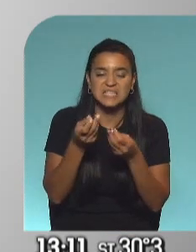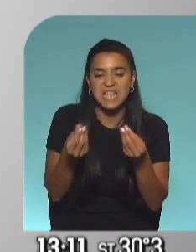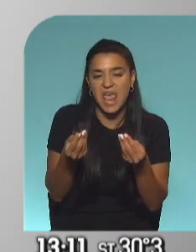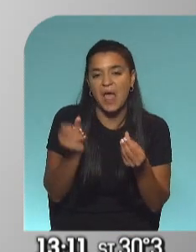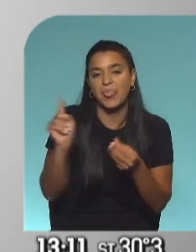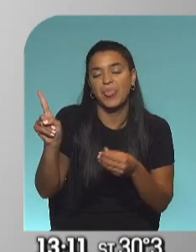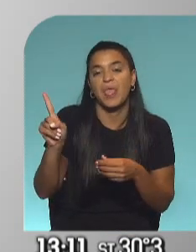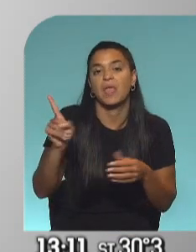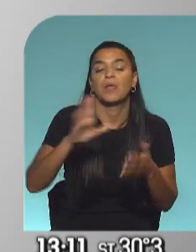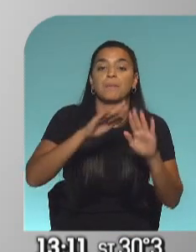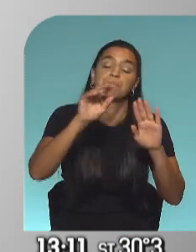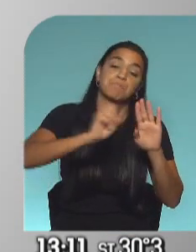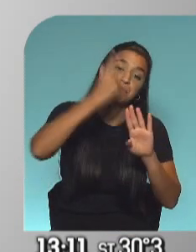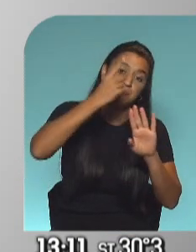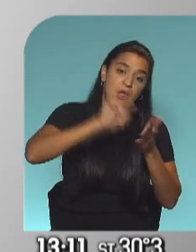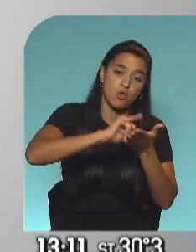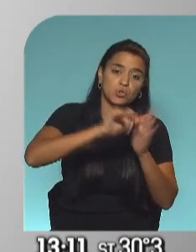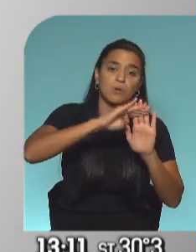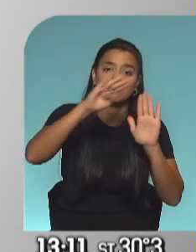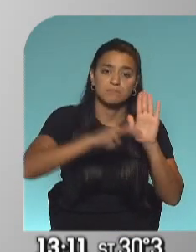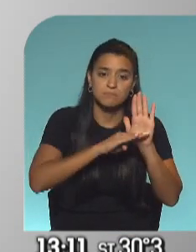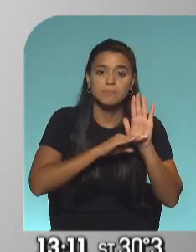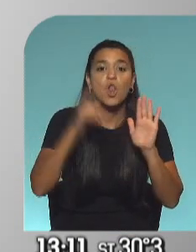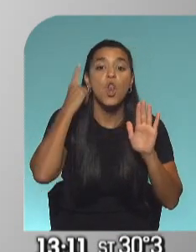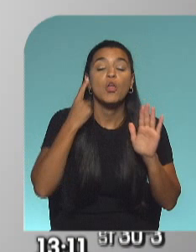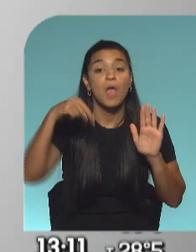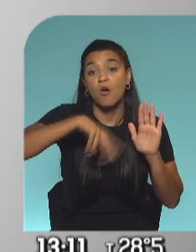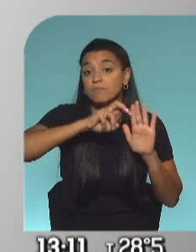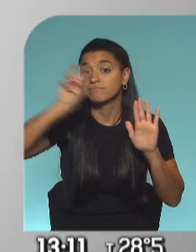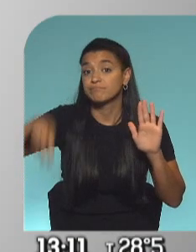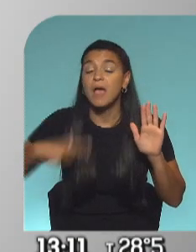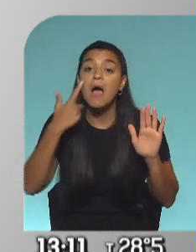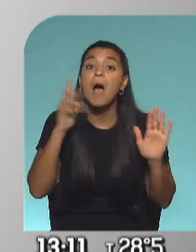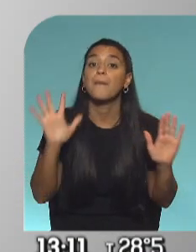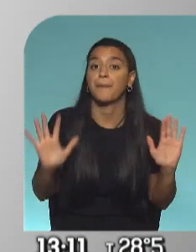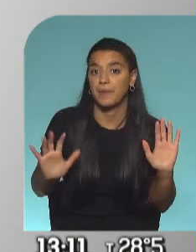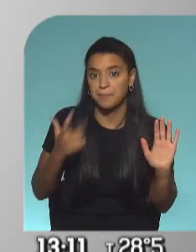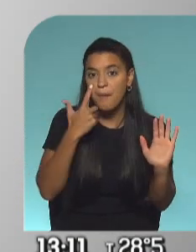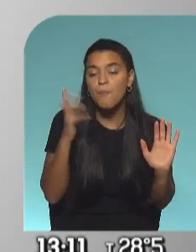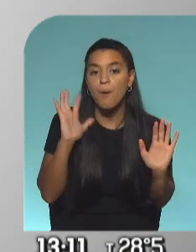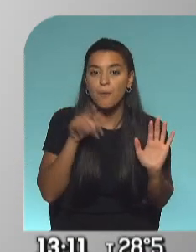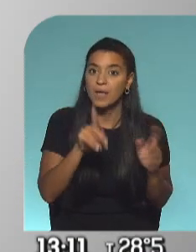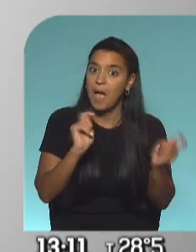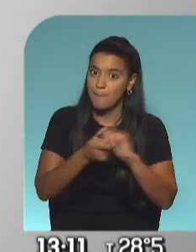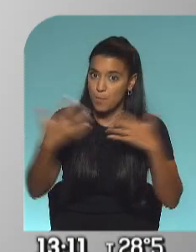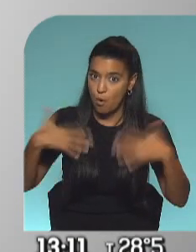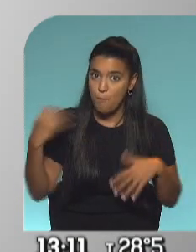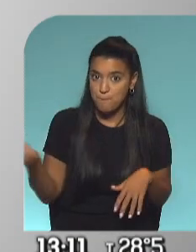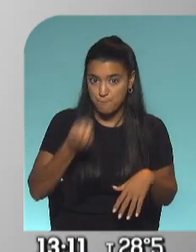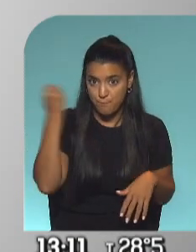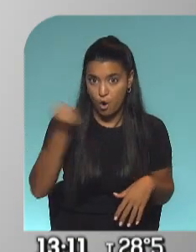Nueva York, queda afuera de la Unión Europea. Vamos a ver a quién le conviene esto. Pero es un cambio importante